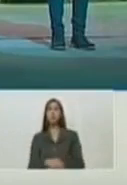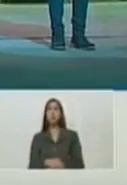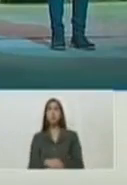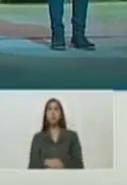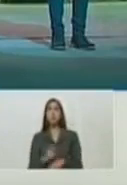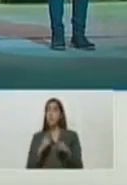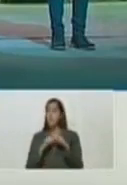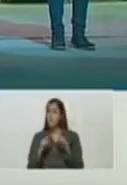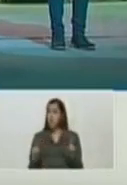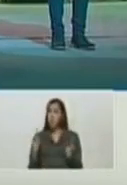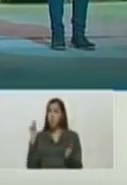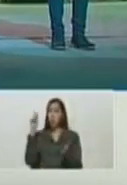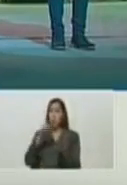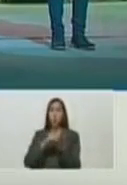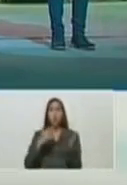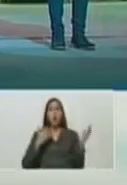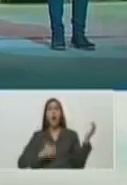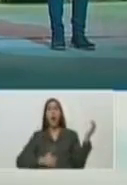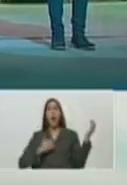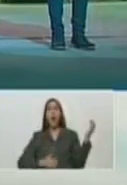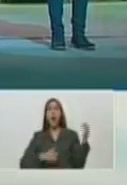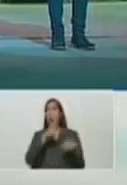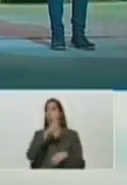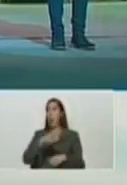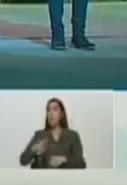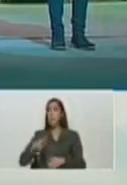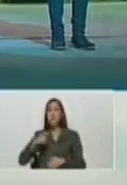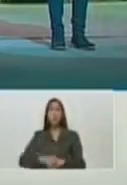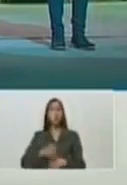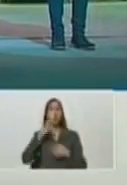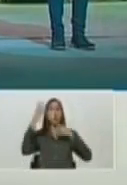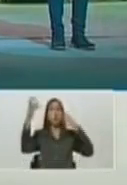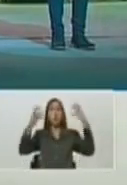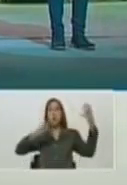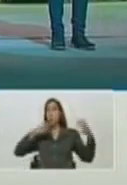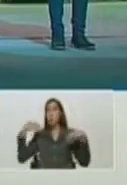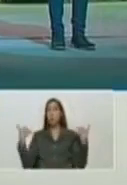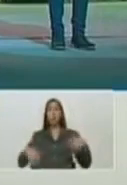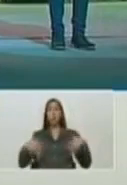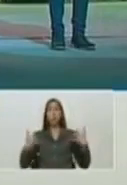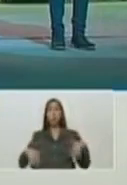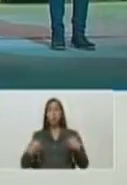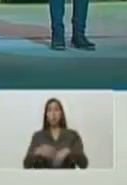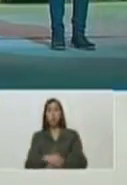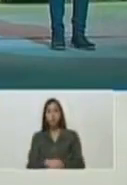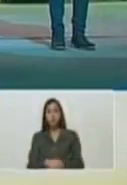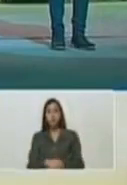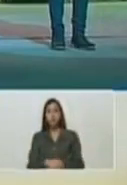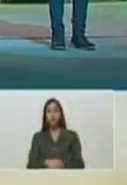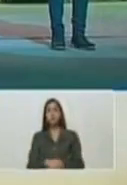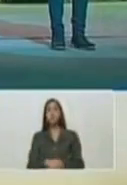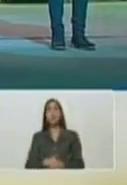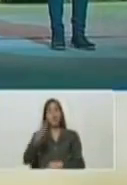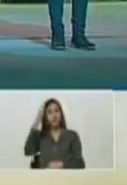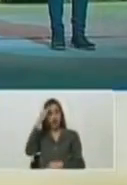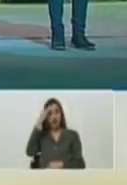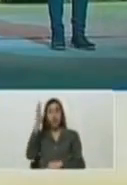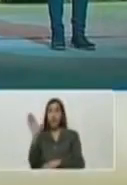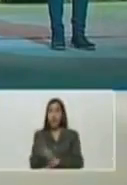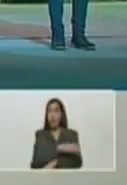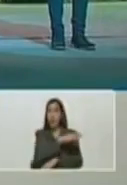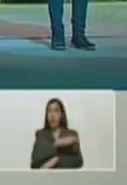Pero cuando llegaba Ali, la gente vibraba, gritaba, y la gente se sabía sus canciones a